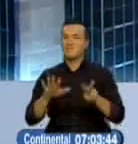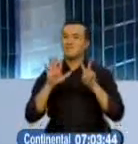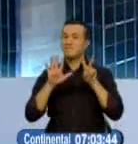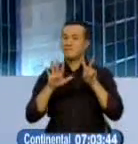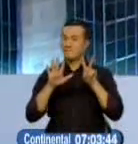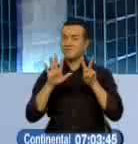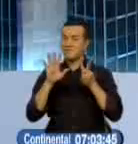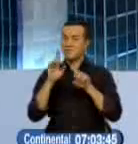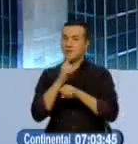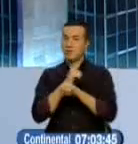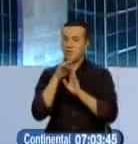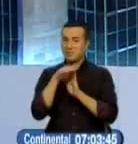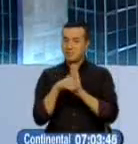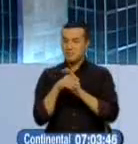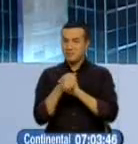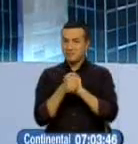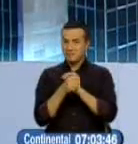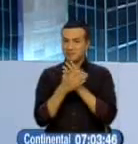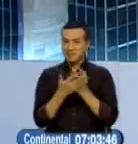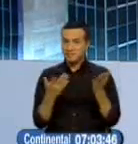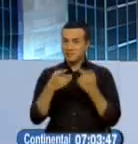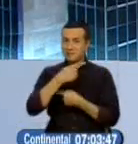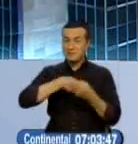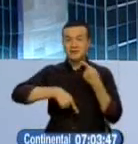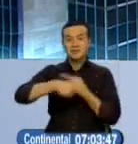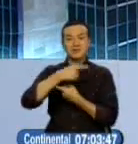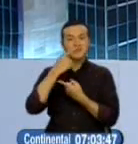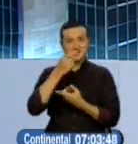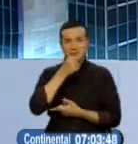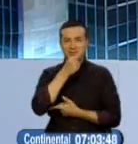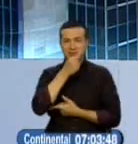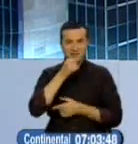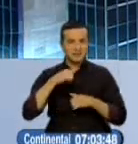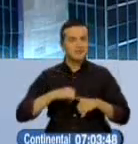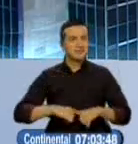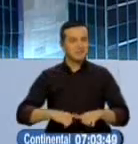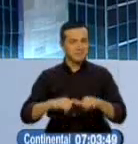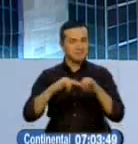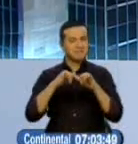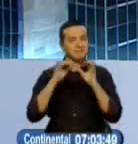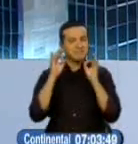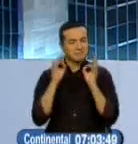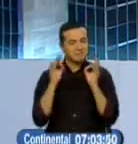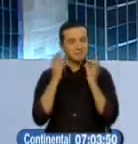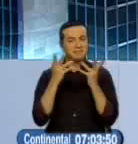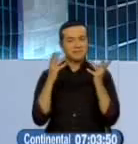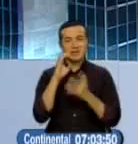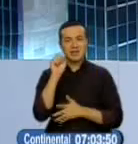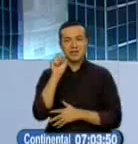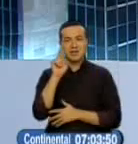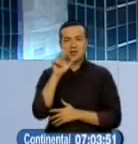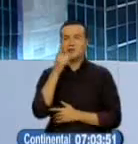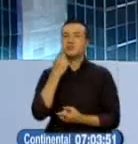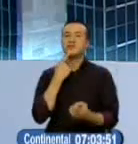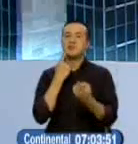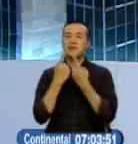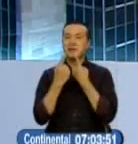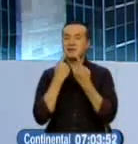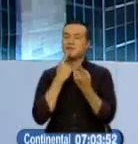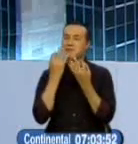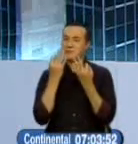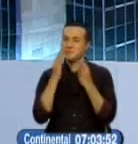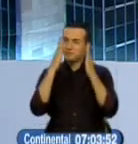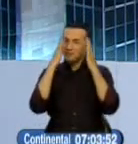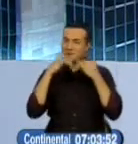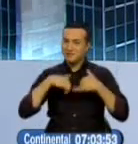7:03, una hora menos en territorio insular. Al volver de esta pausa hacemos pensamiento crítico, construimos con Carlos Rabascar el diálogo. Así que no se despegue de